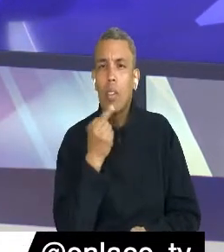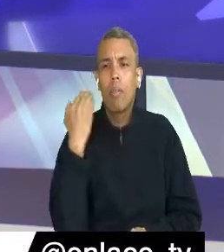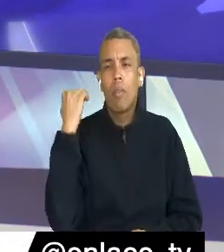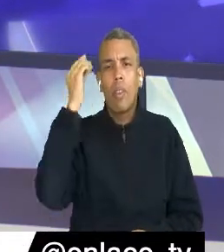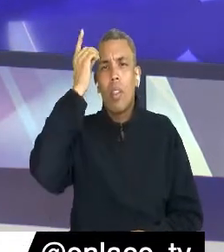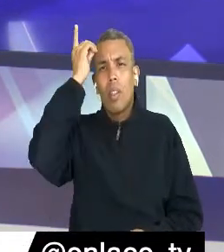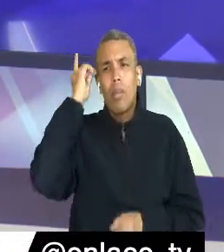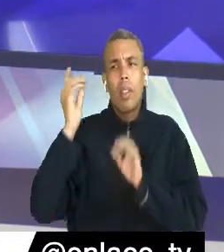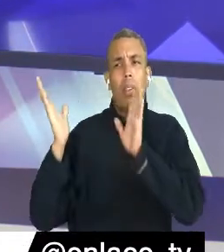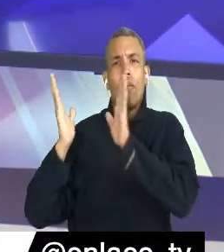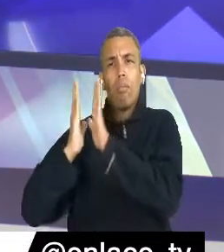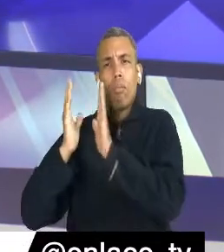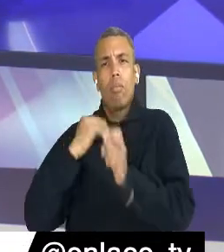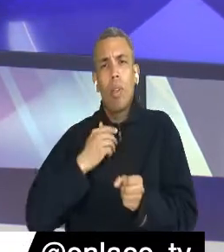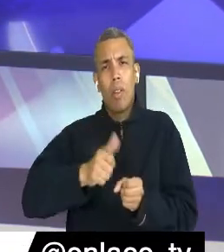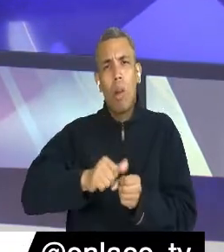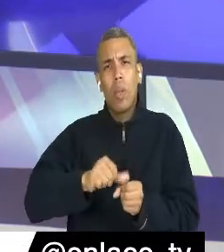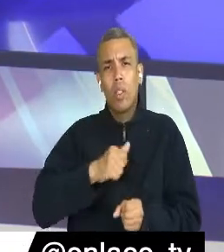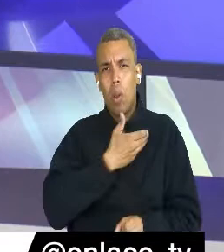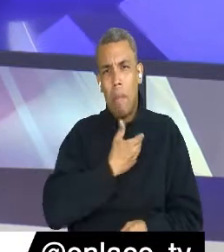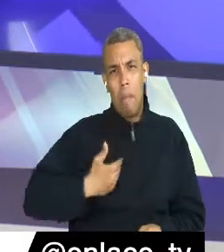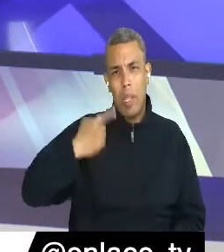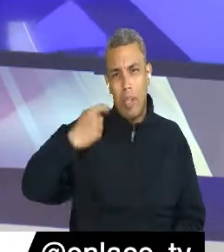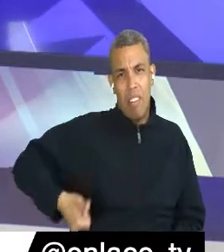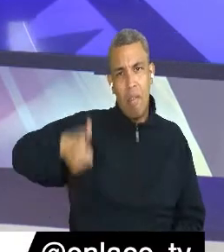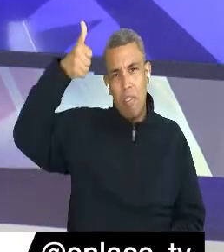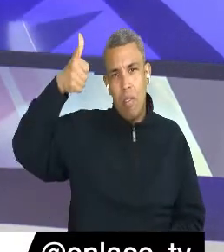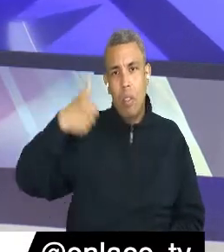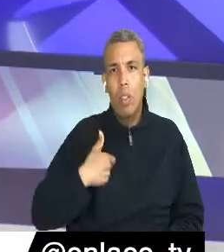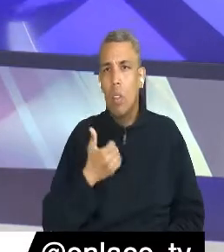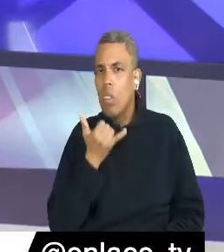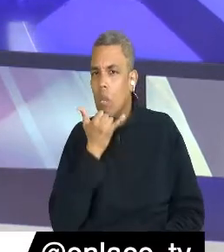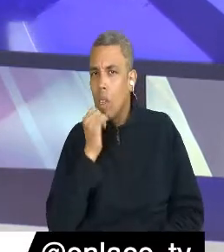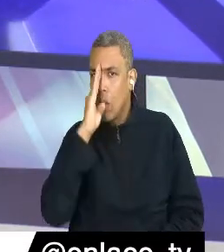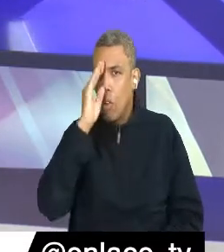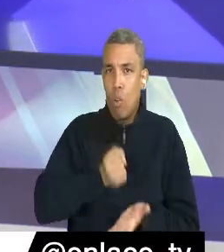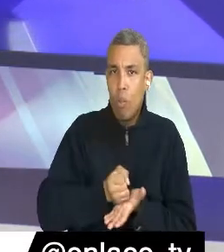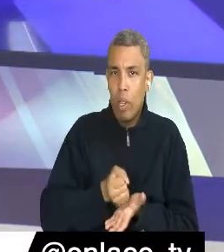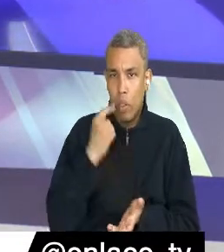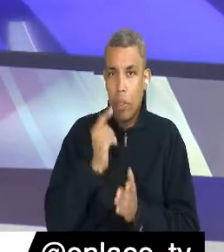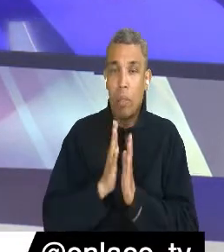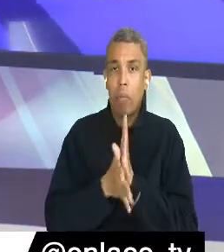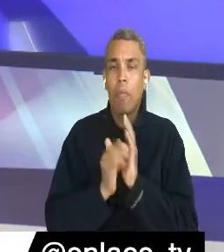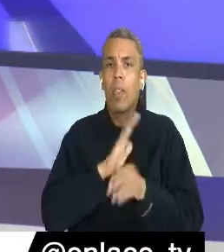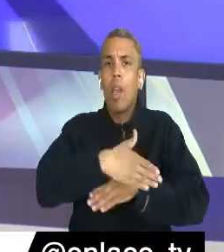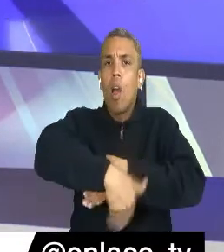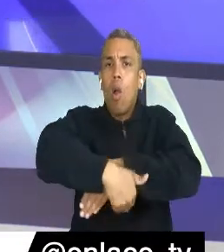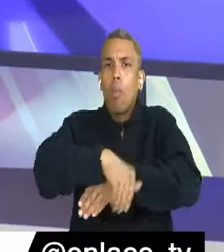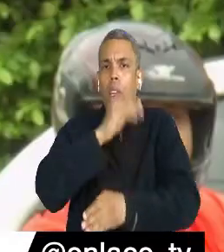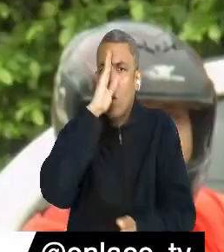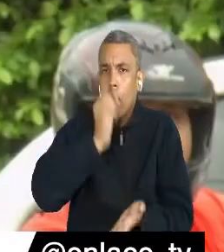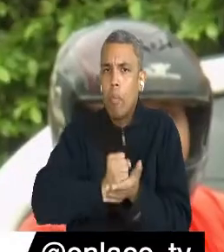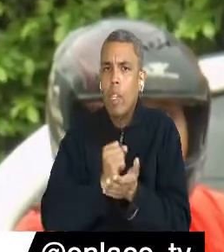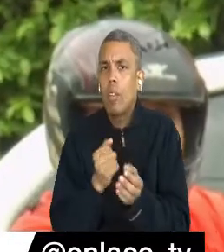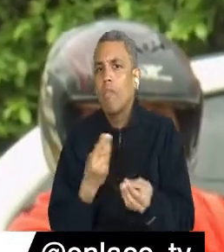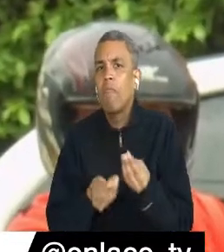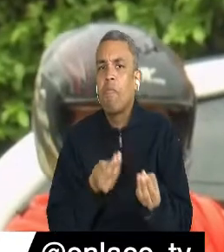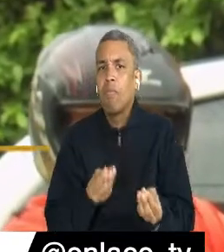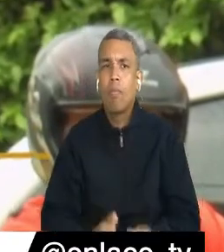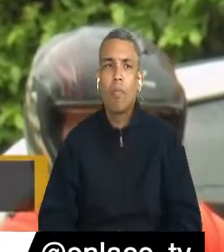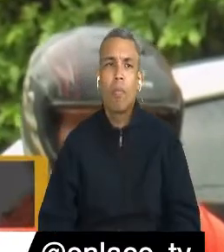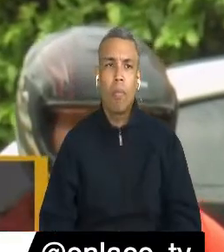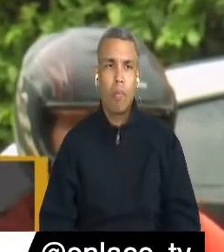miércoles en la ciudad de Bogotá, cuyo tema principal fue el plan de modernización de la refinería. En la calle la gente también opina. El